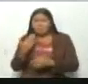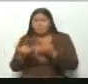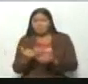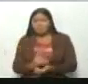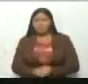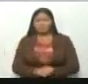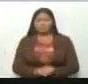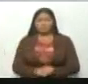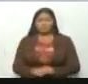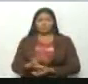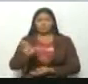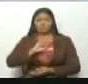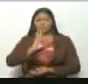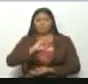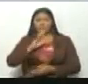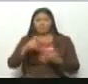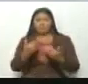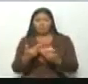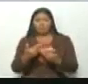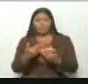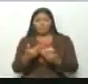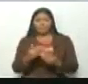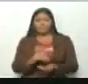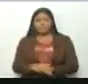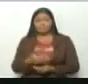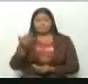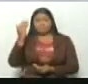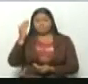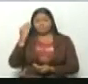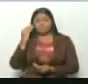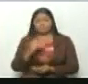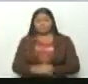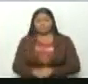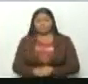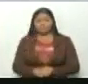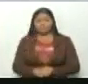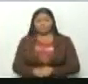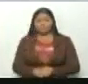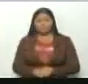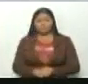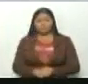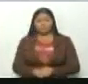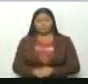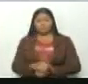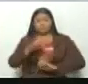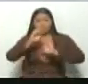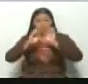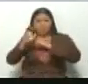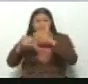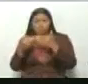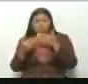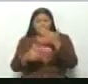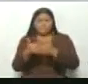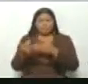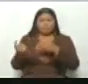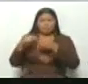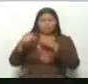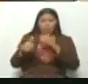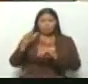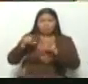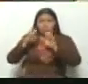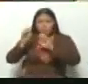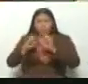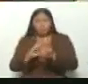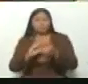que el sector privado también se pueda involucrar con estas actividades, si es viable, si lo han evaluado, si existe la posibilidad. Sí,